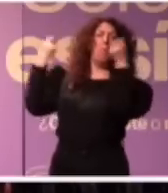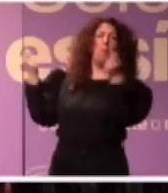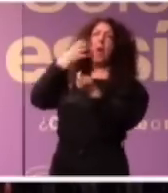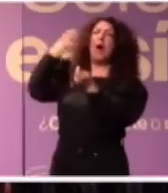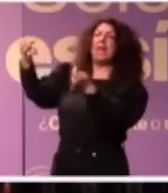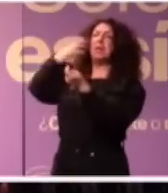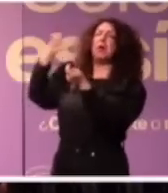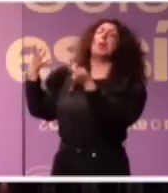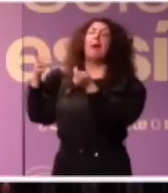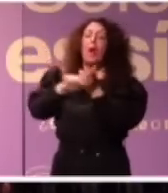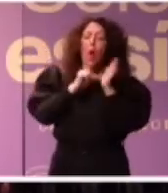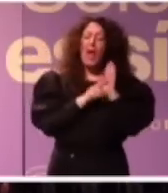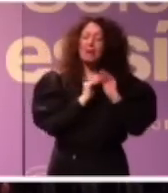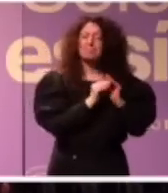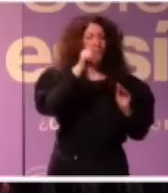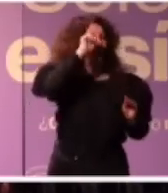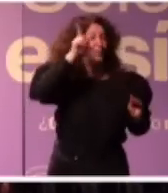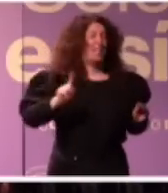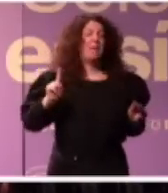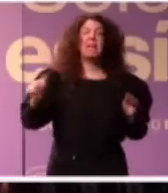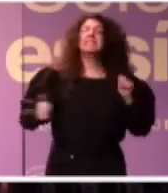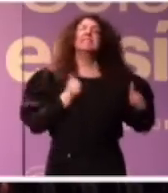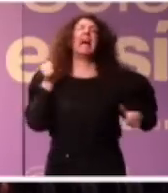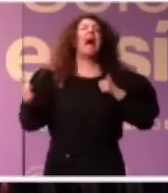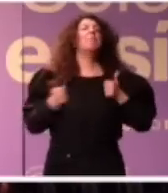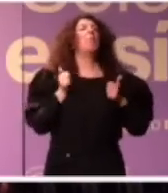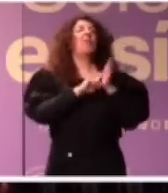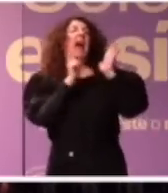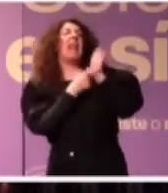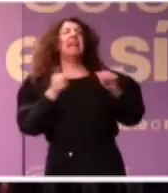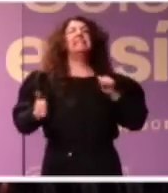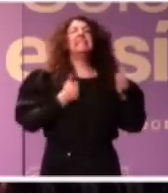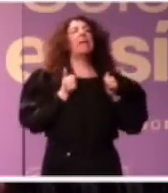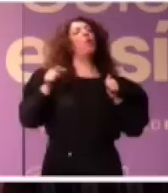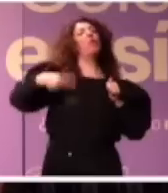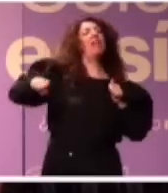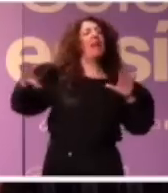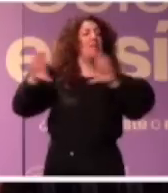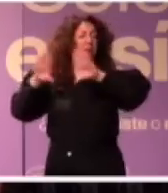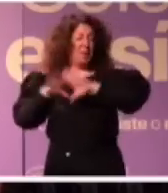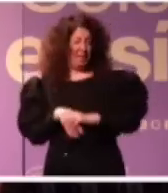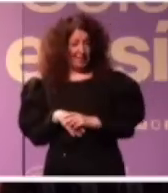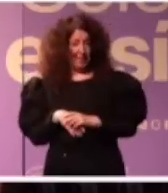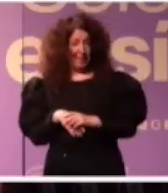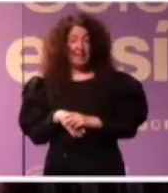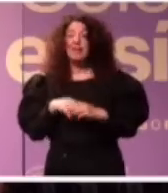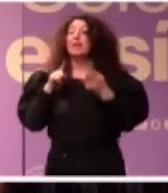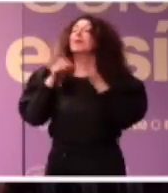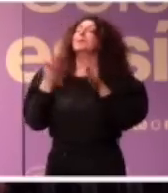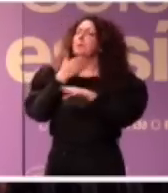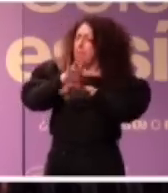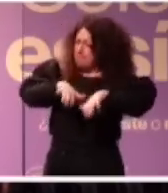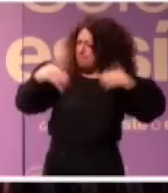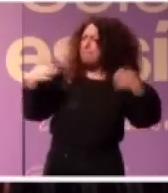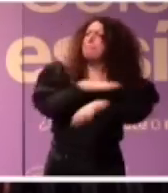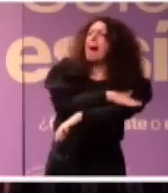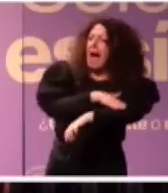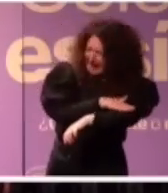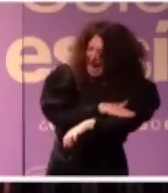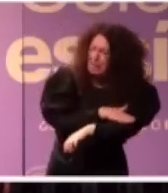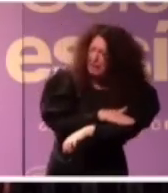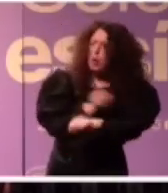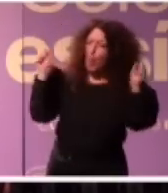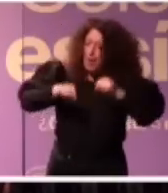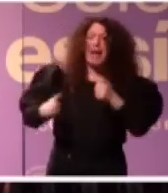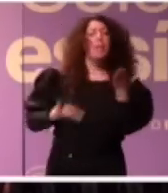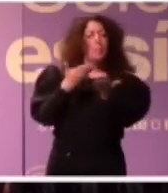saben hacer leyes. Las leyes chapuza de las feministas. Después podéis entrar al Parlamento, podéis proponer